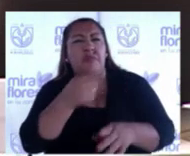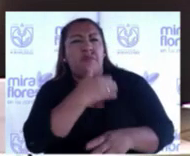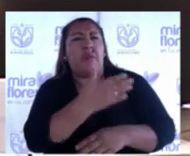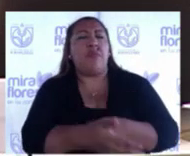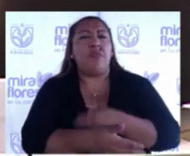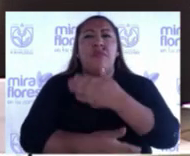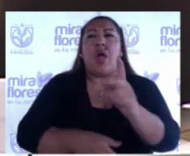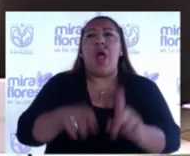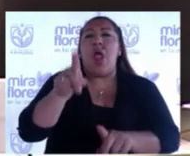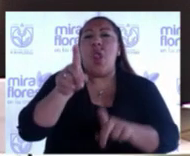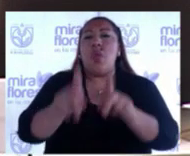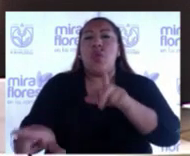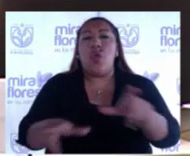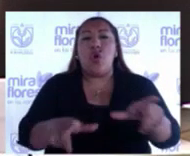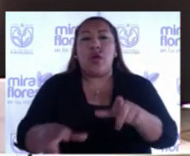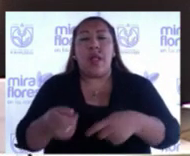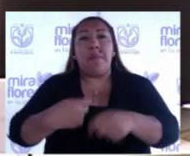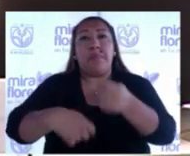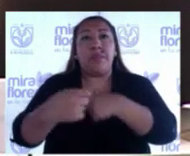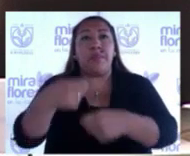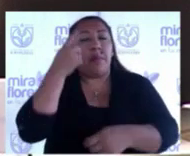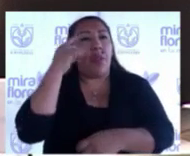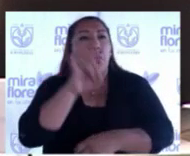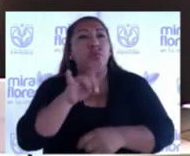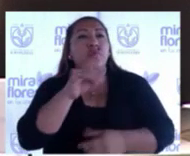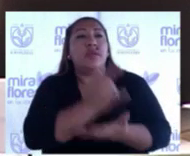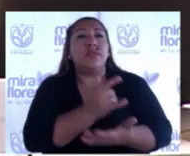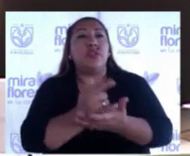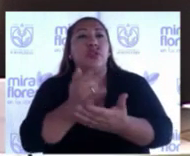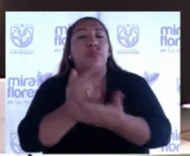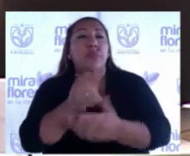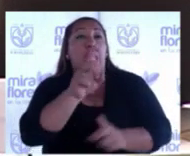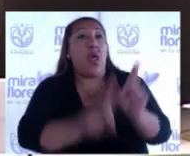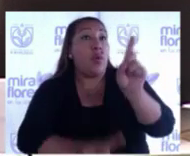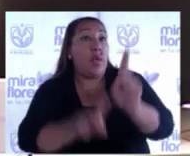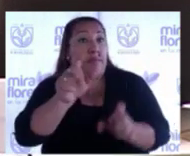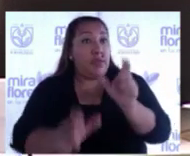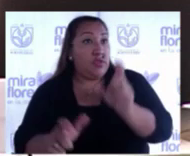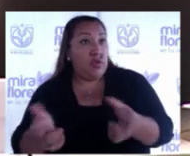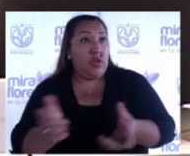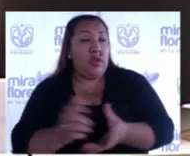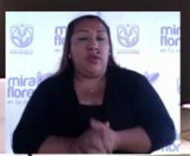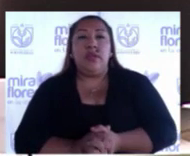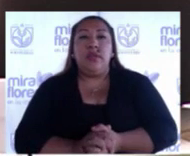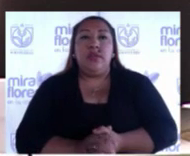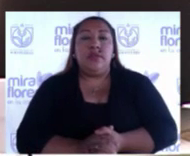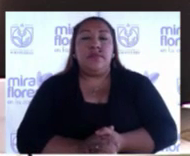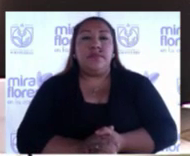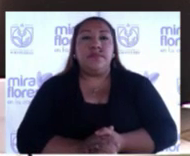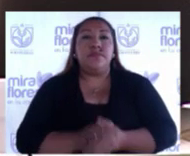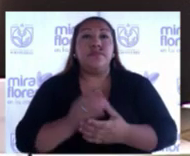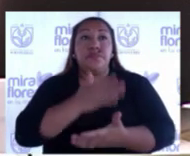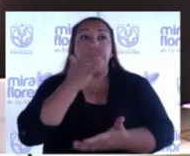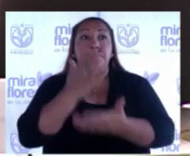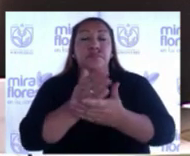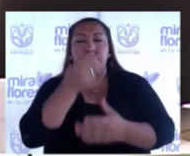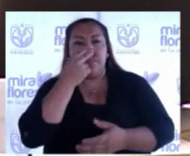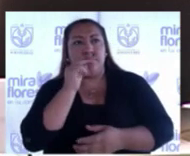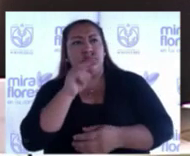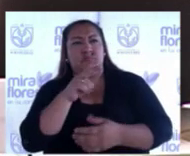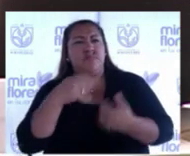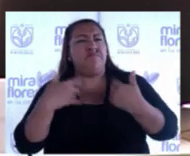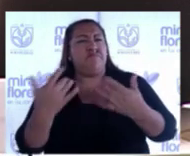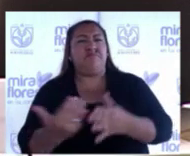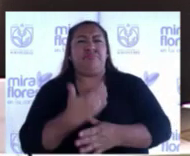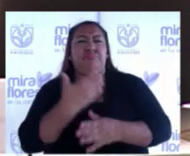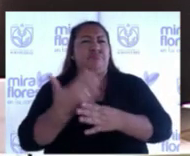tienen algunos locales comerciales para uso exclusivo de espacios de estacionamiento en la vía pública. Situación que, a decir de parte,